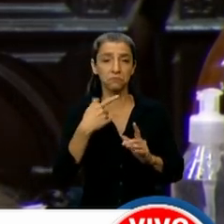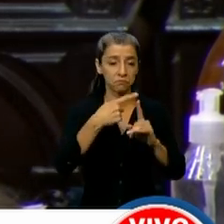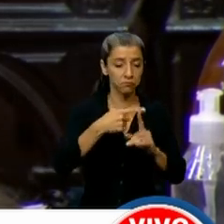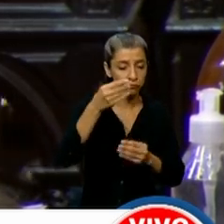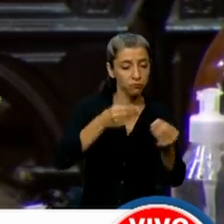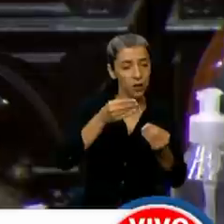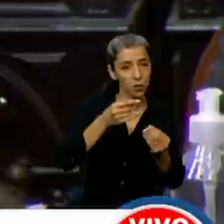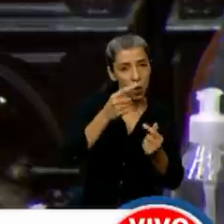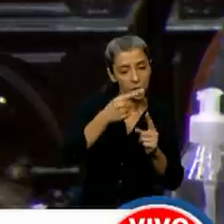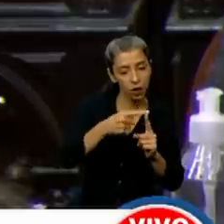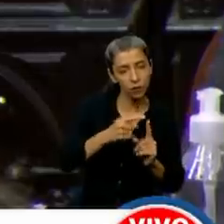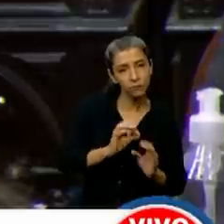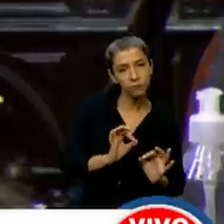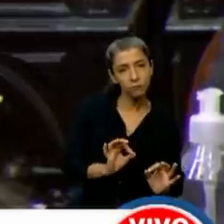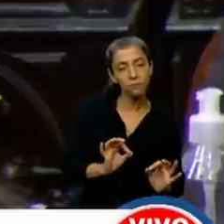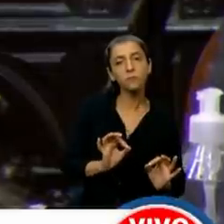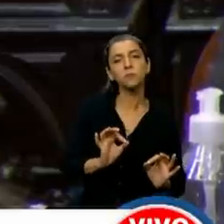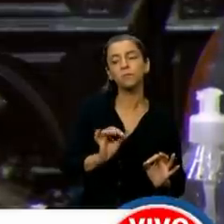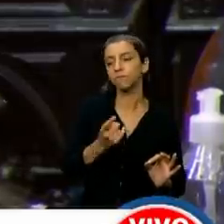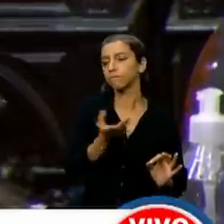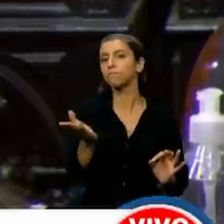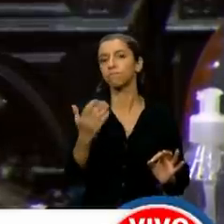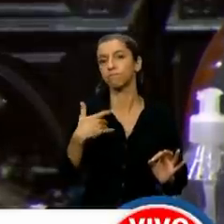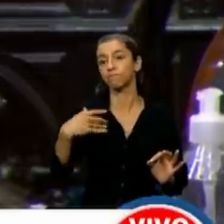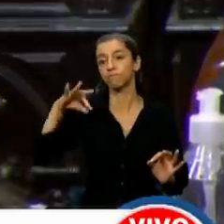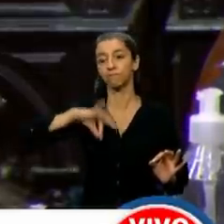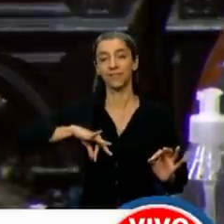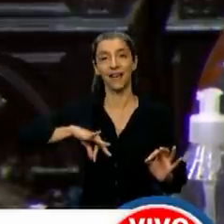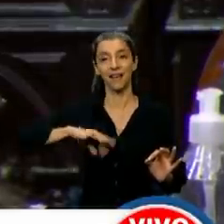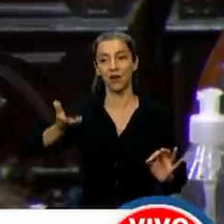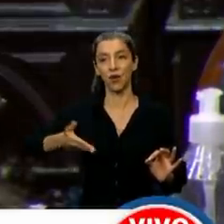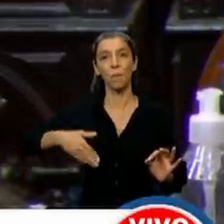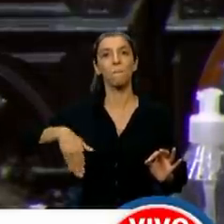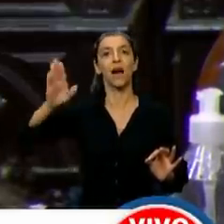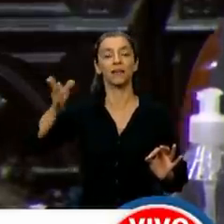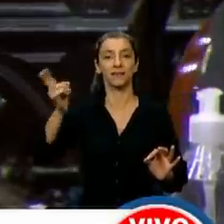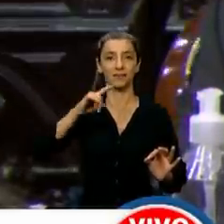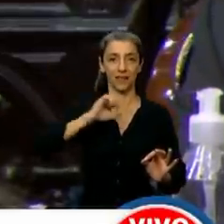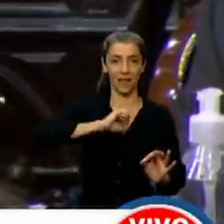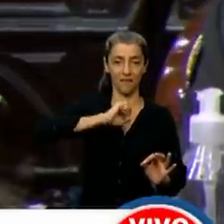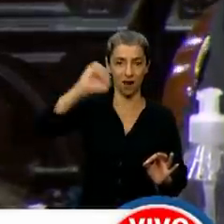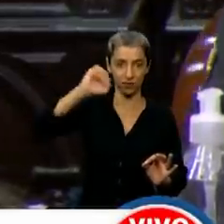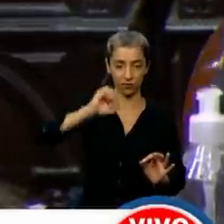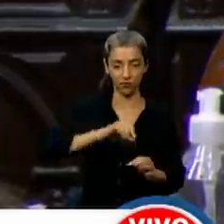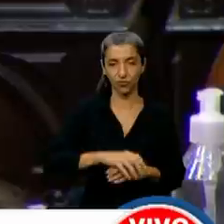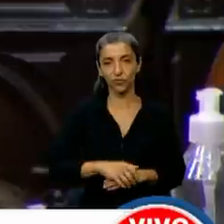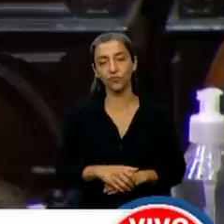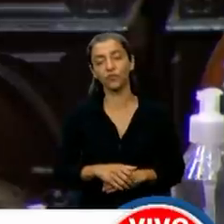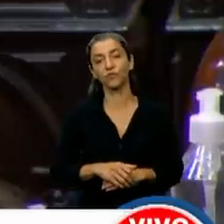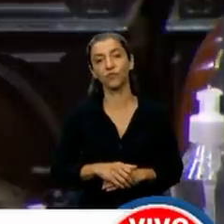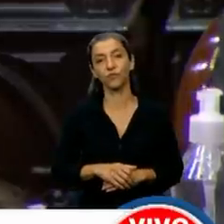previendo a los salarios por encima de la inflación y en el sentido que